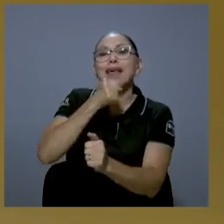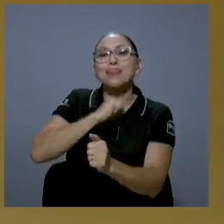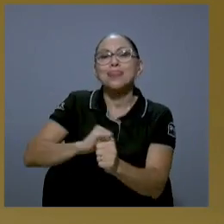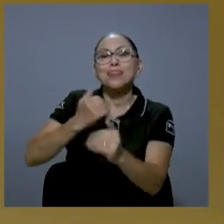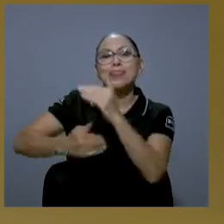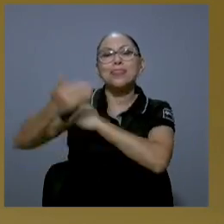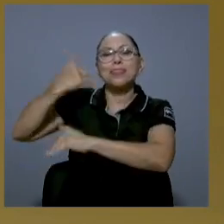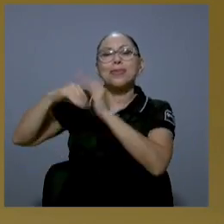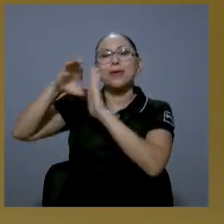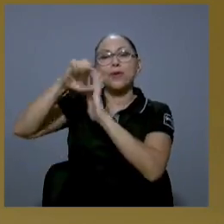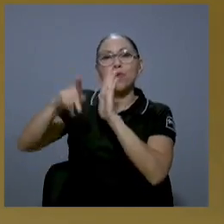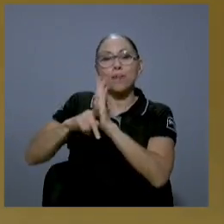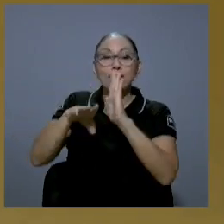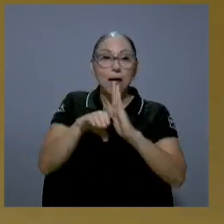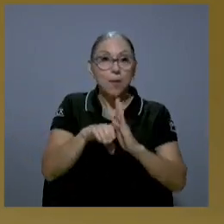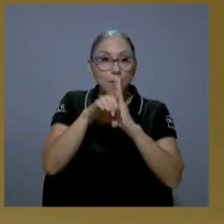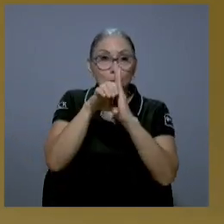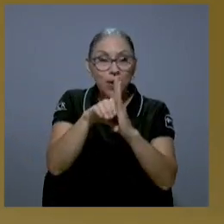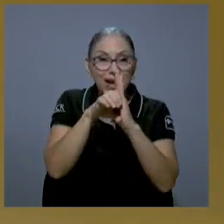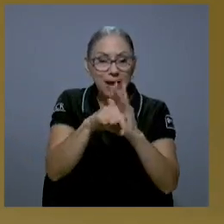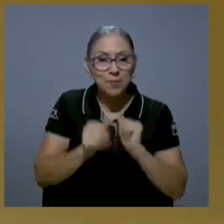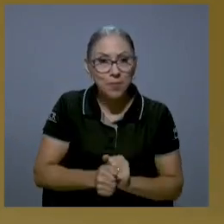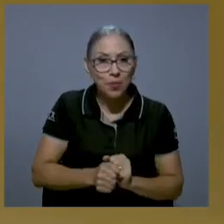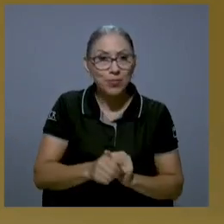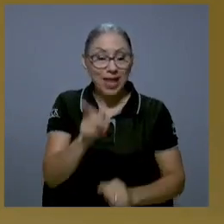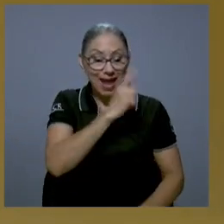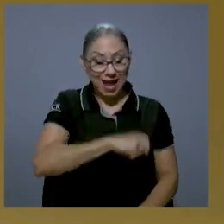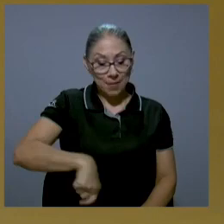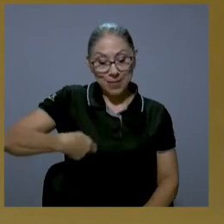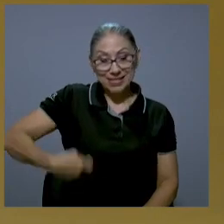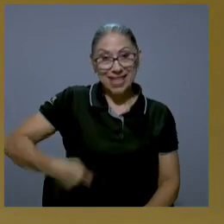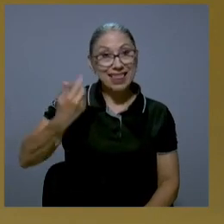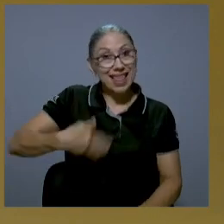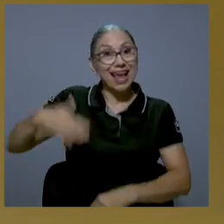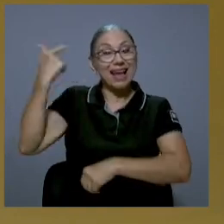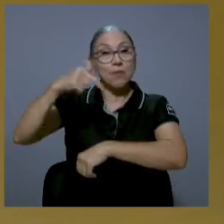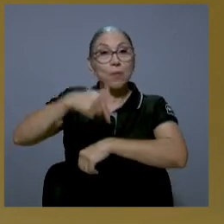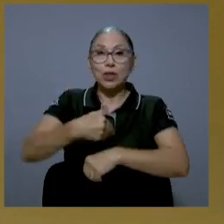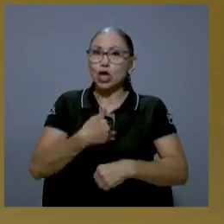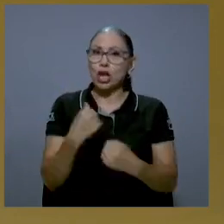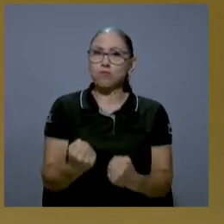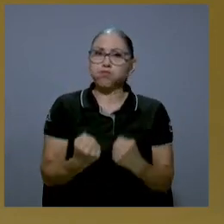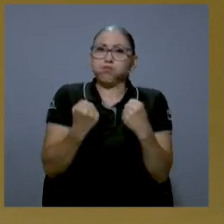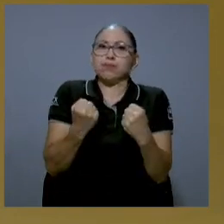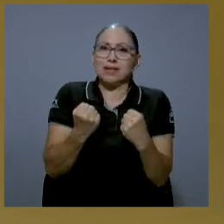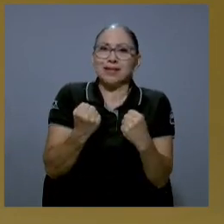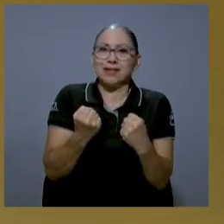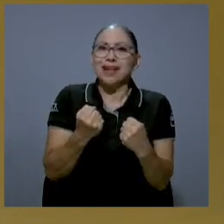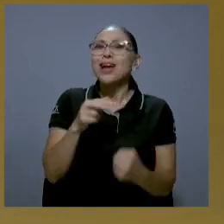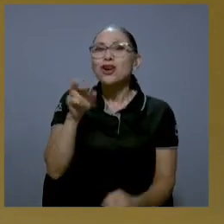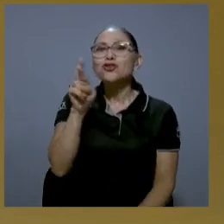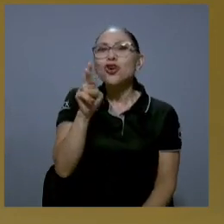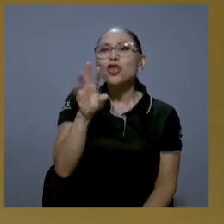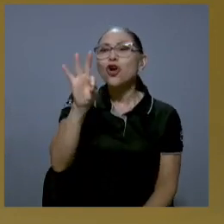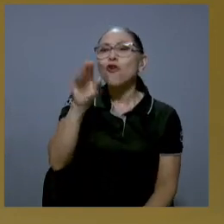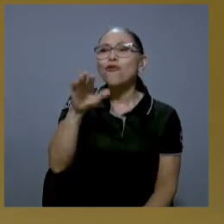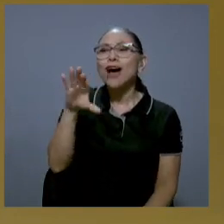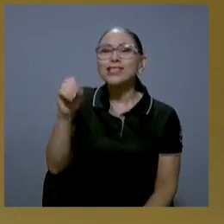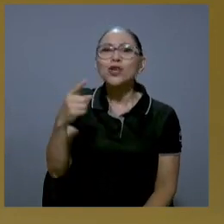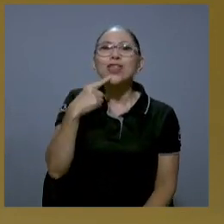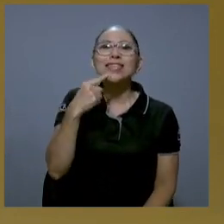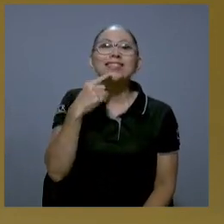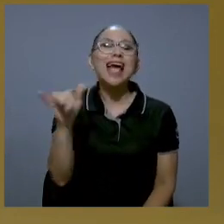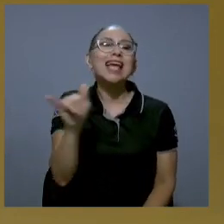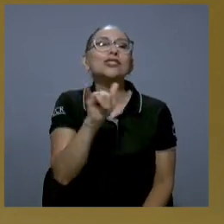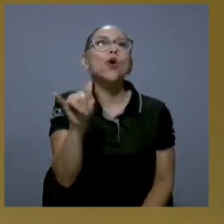el poder omnímodo que tenía el presidente entonces, al punto que Rodrigo Facio decía que era una especie de Luis